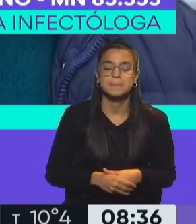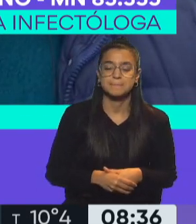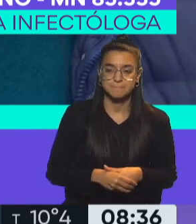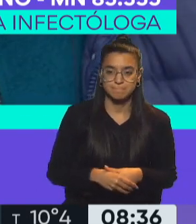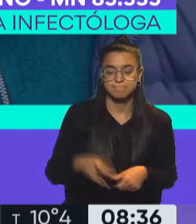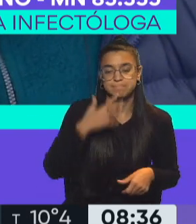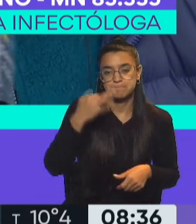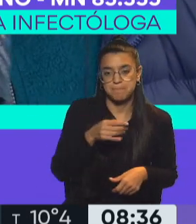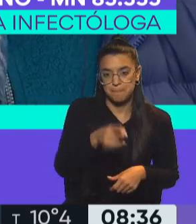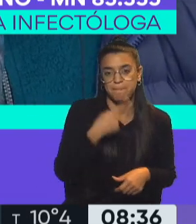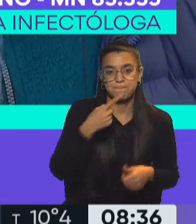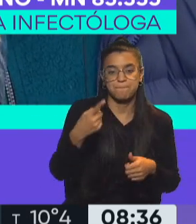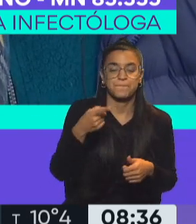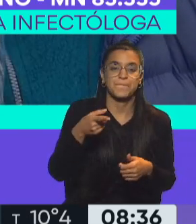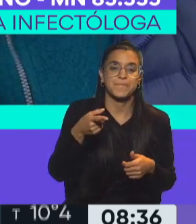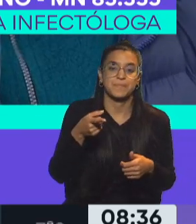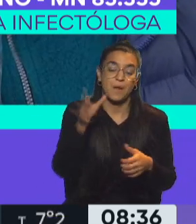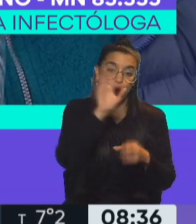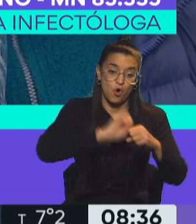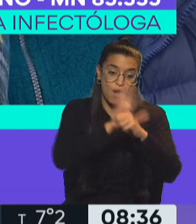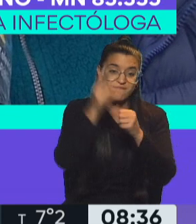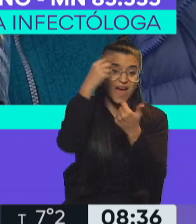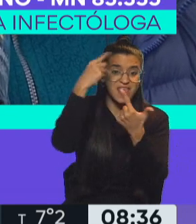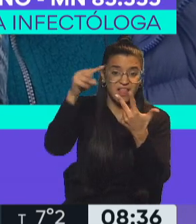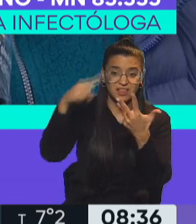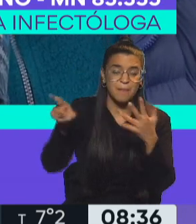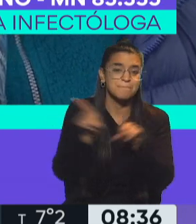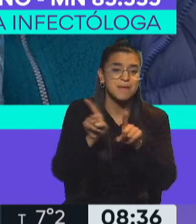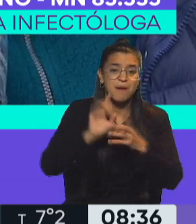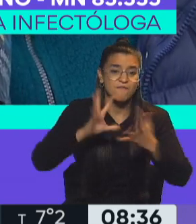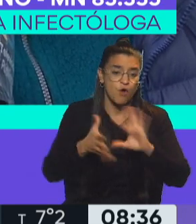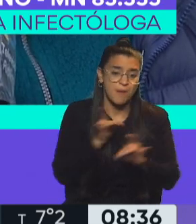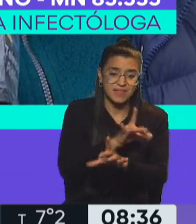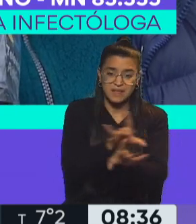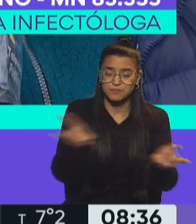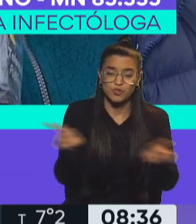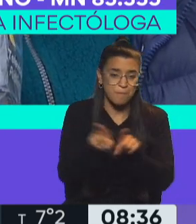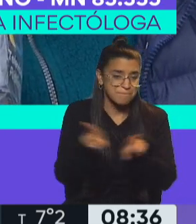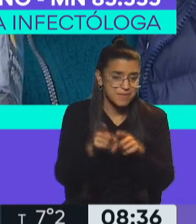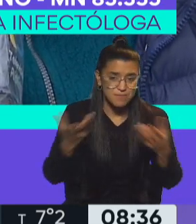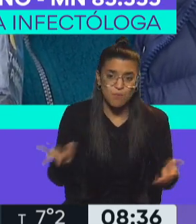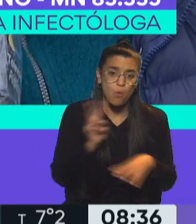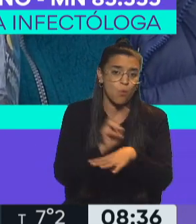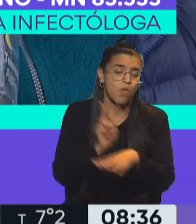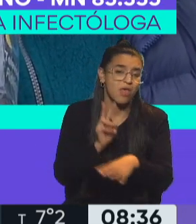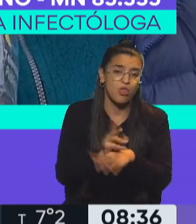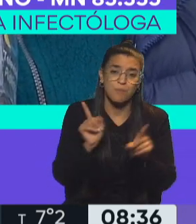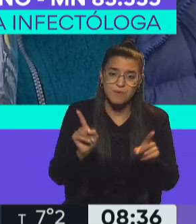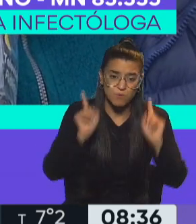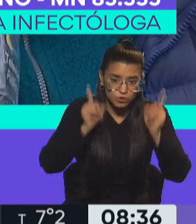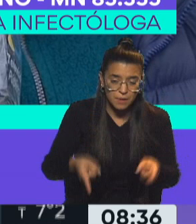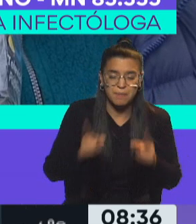Bueno, en realidad todas estas variantes tienen los mismos mecanismos de transmisión. Ajá. Y por lo tanto de cuidado, ¿está bien? O sea,